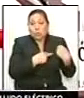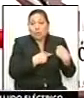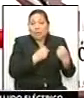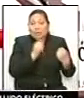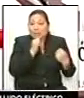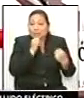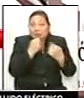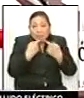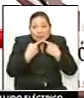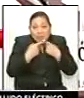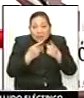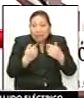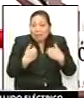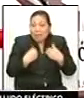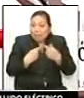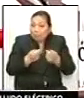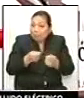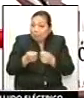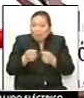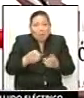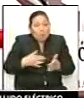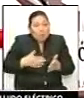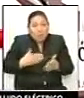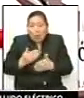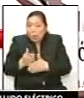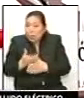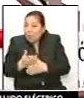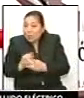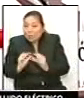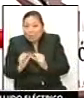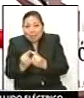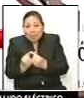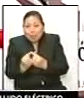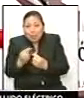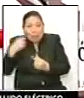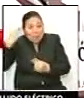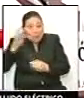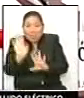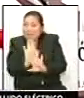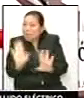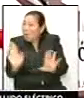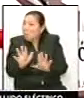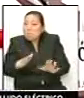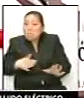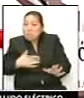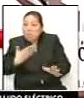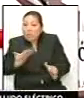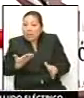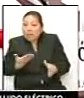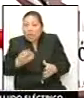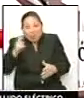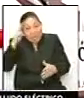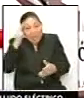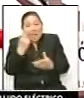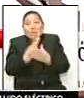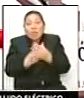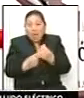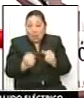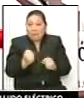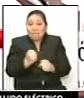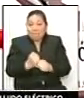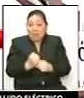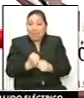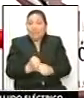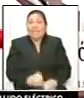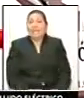reserva de información que él tenía que manejar, no podía compartir dicha información con la bancada. Entonces, pero el deber de confianza, o más bien el sentido